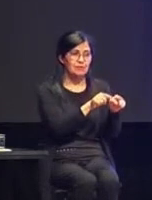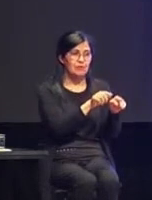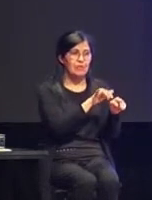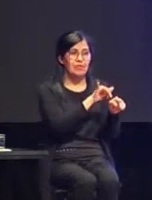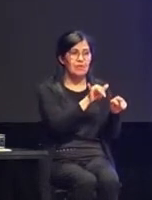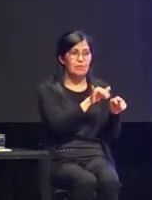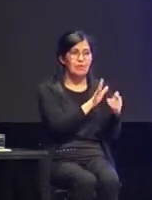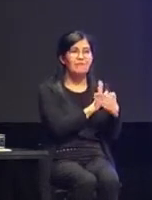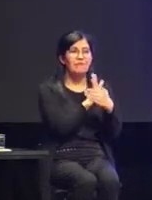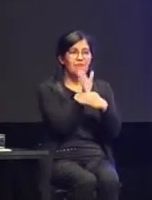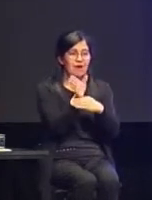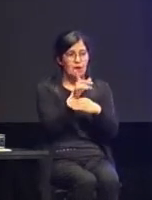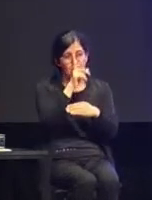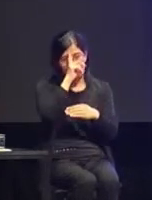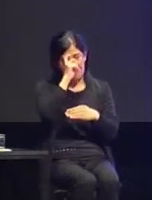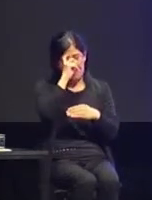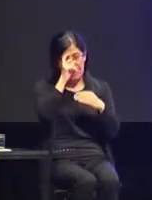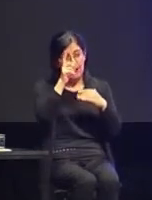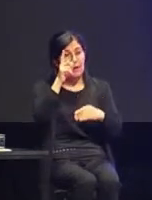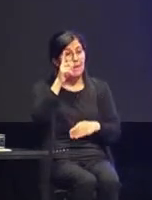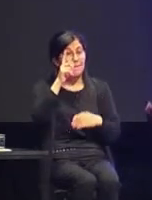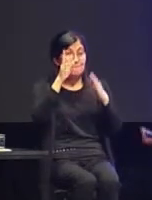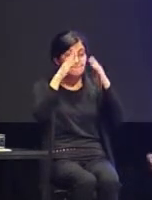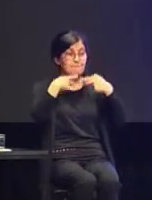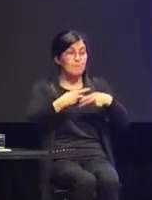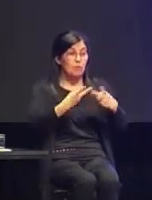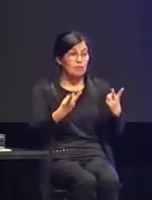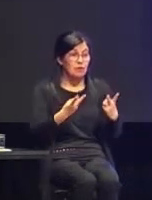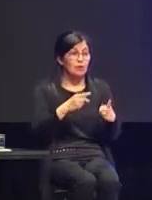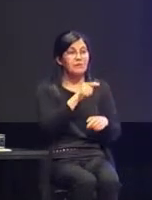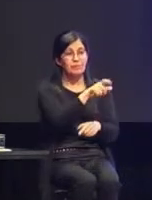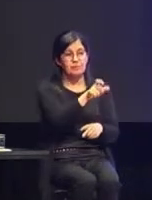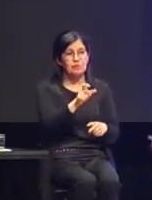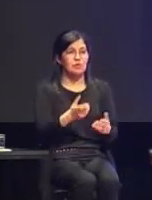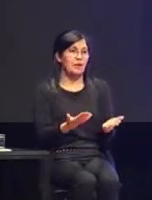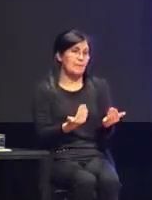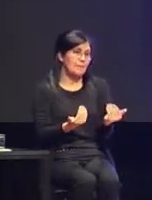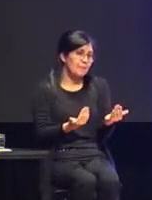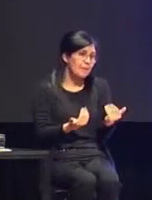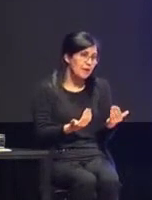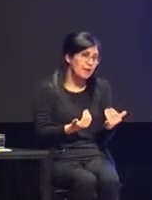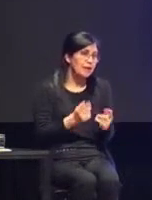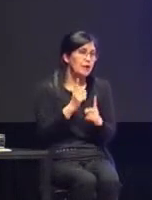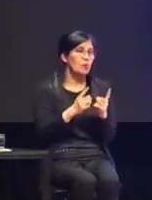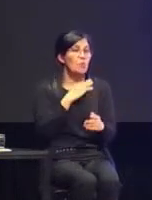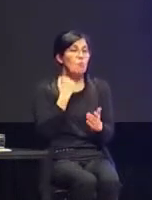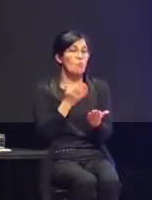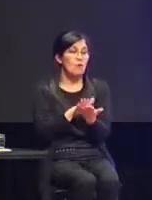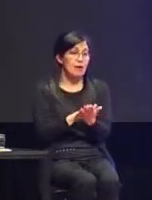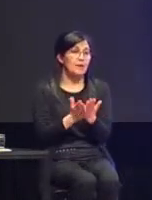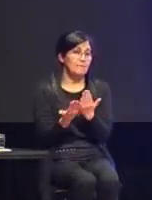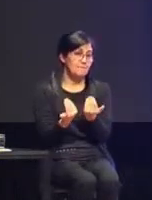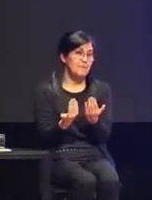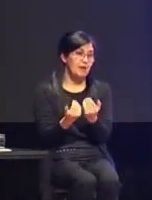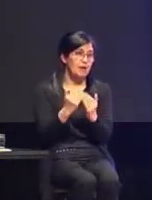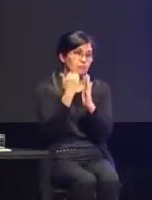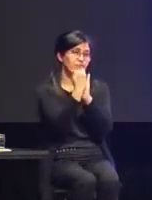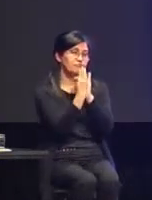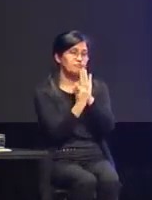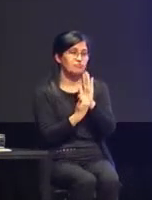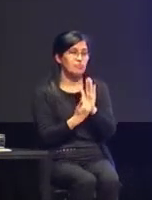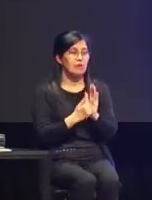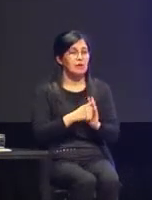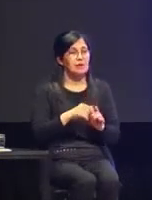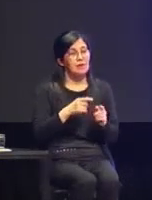en hospitales públicos, son los que más esperan, son los que muchas veces mueren en las listas de espera, versus los